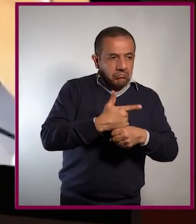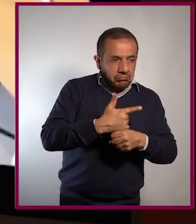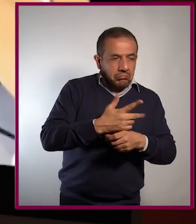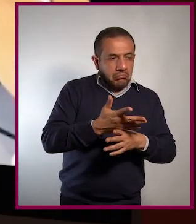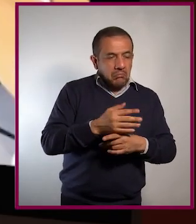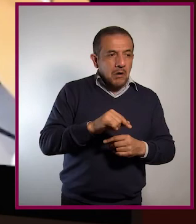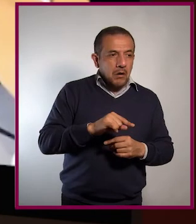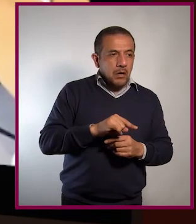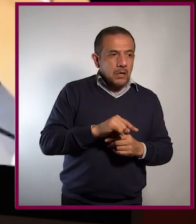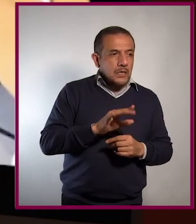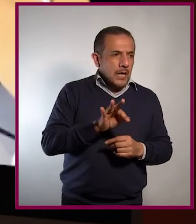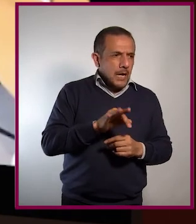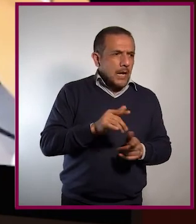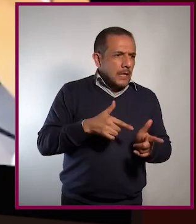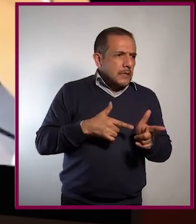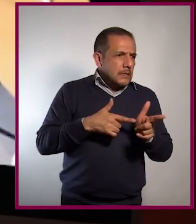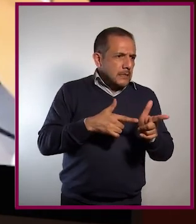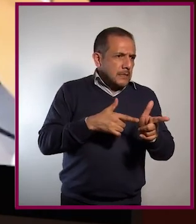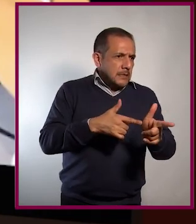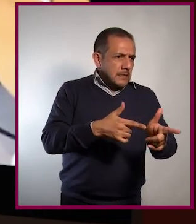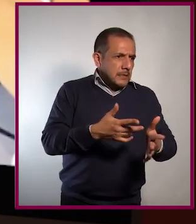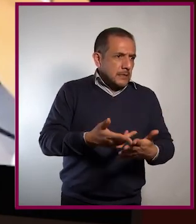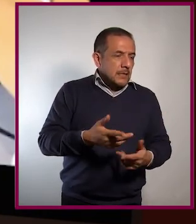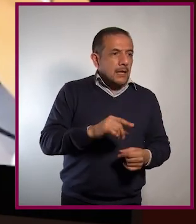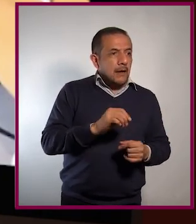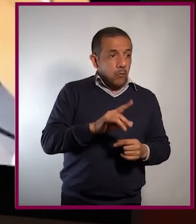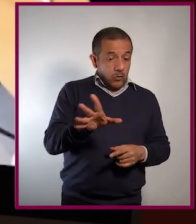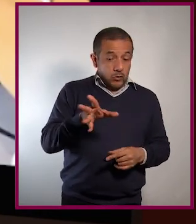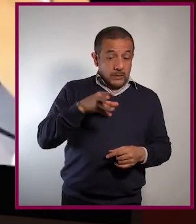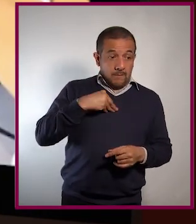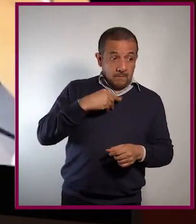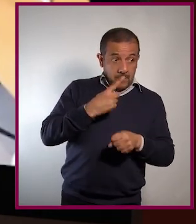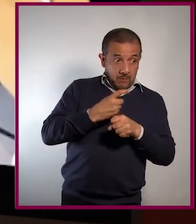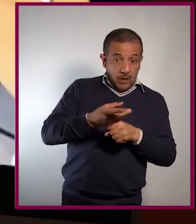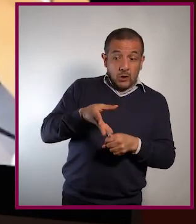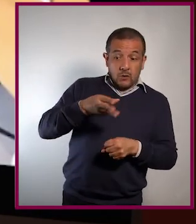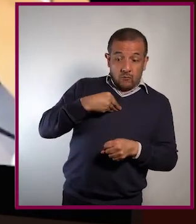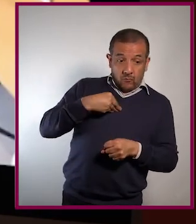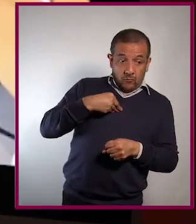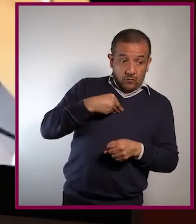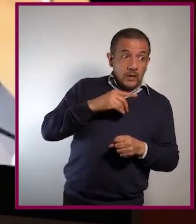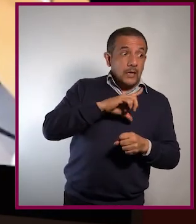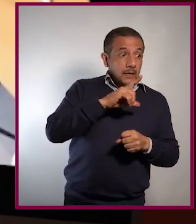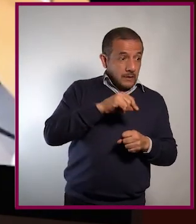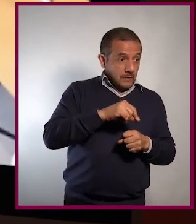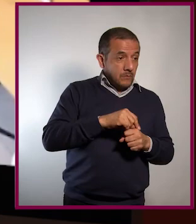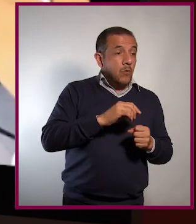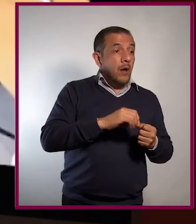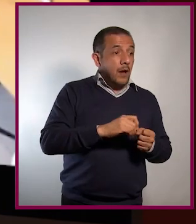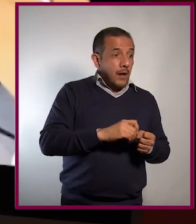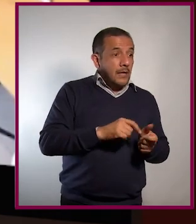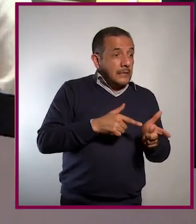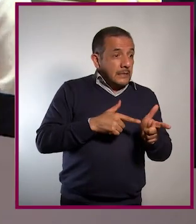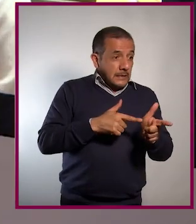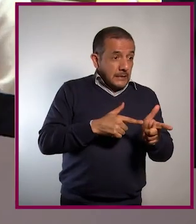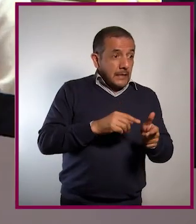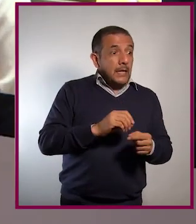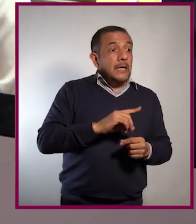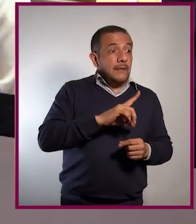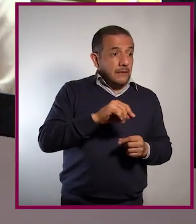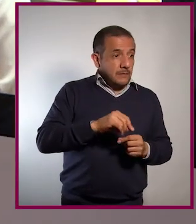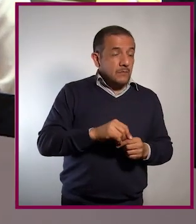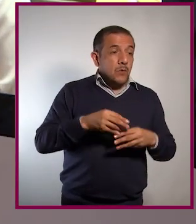en un estado de latencia, sino que se sigan después de infectarse a desarrollar tuberculosis activa.